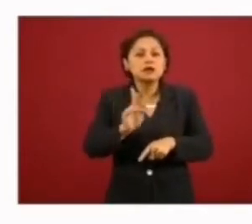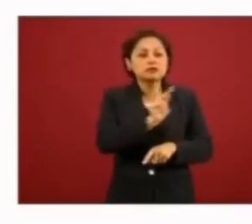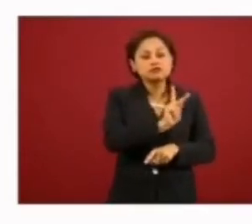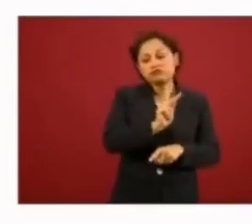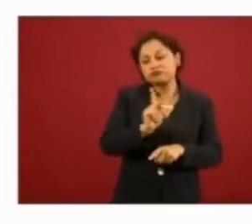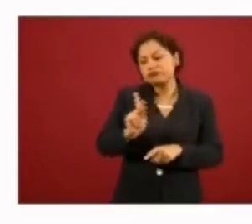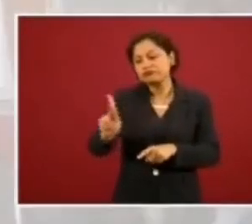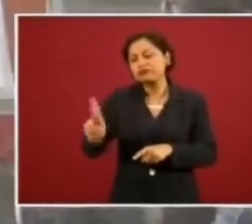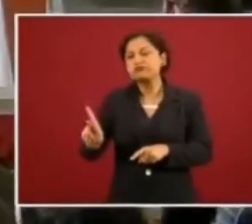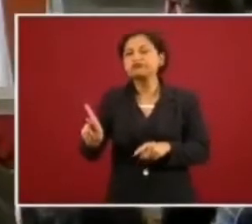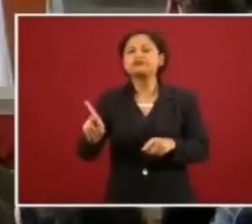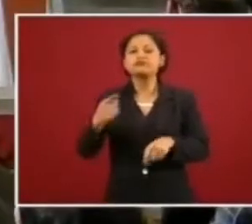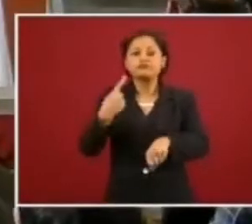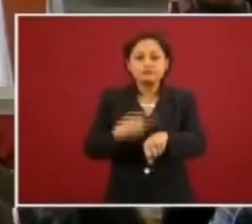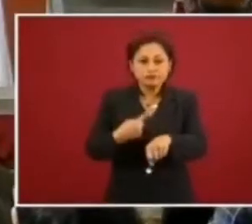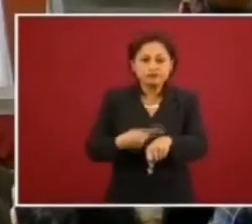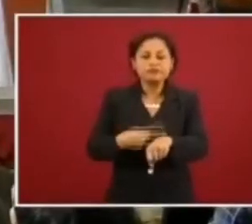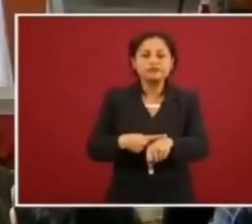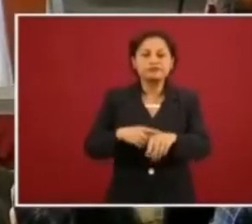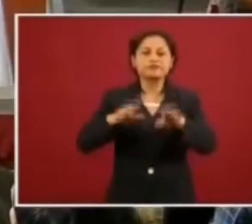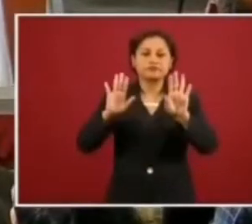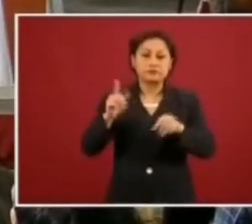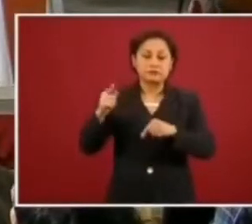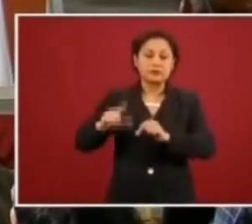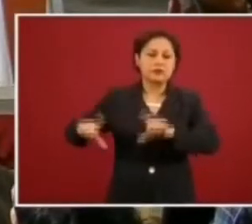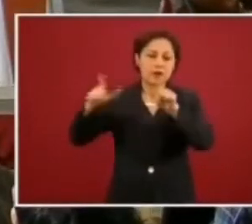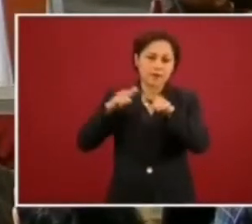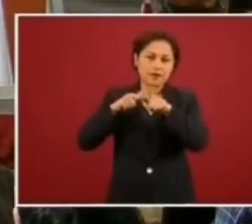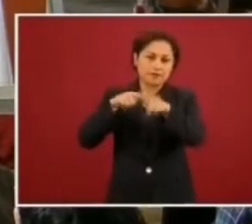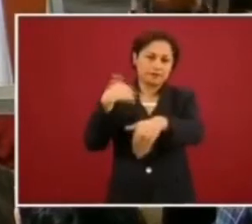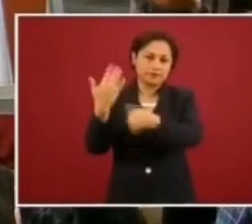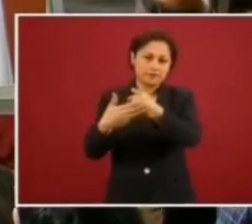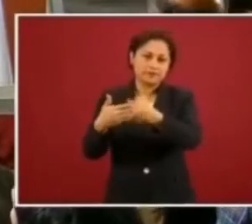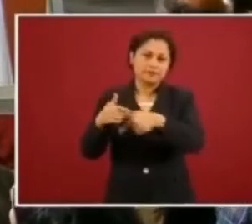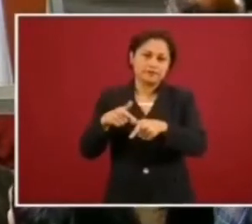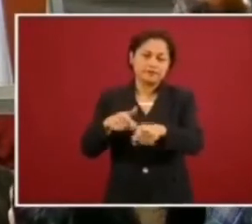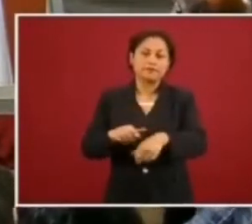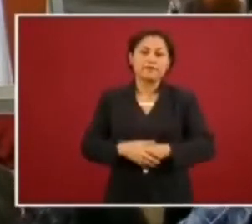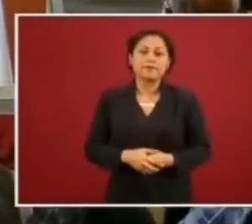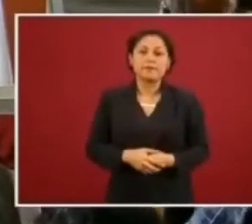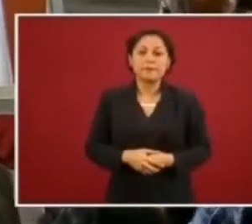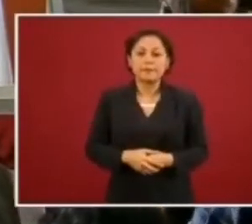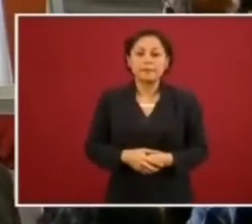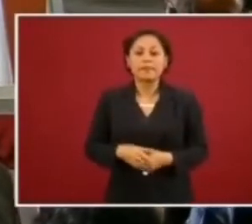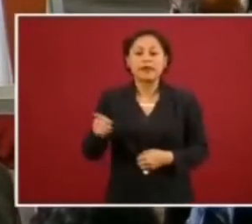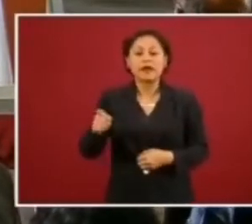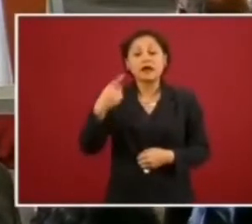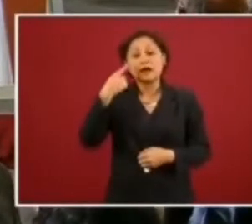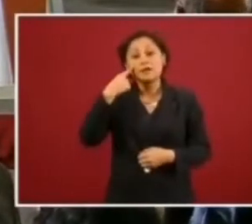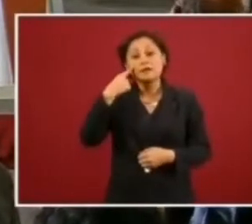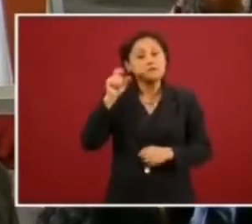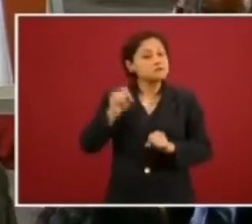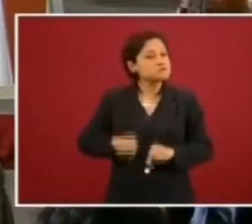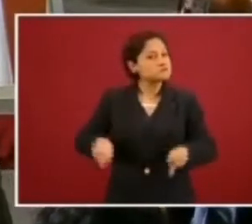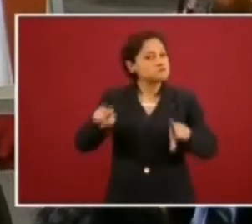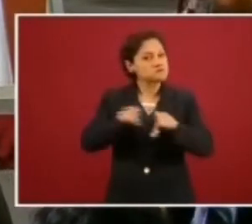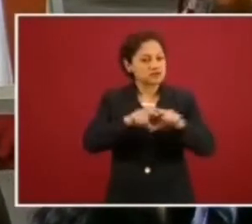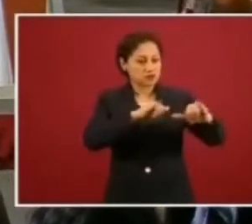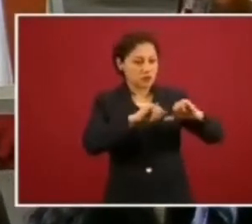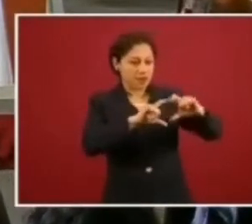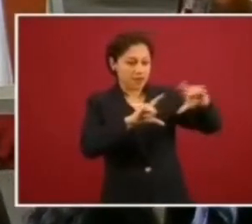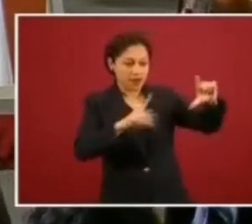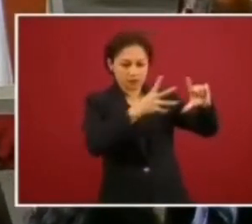lo estaremos presentando periódicamente. La siguiente. Aquí se ve la misma información, solamente que en una gráfica de barras.